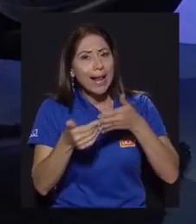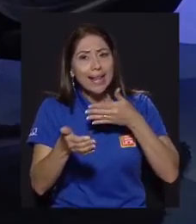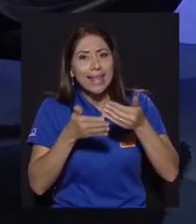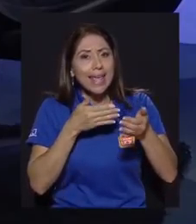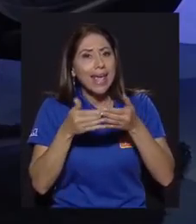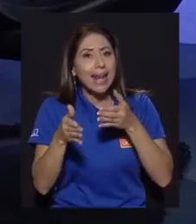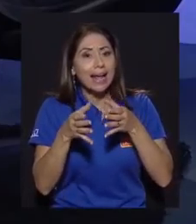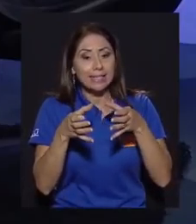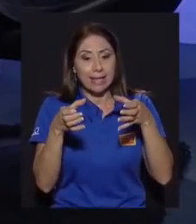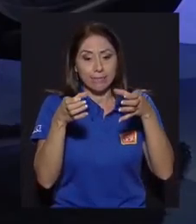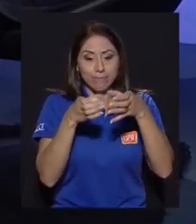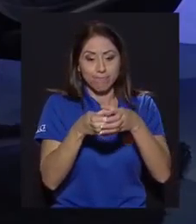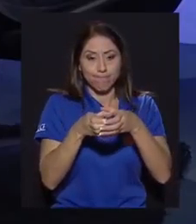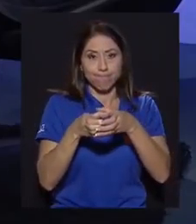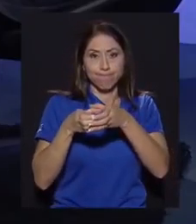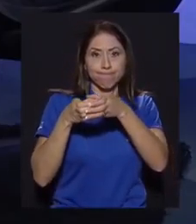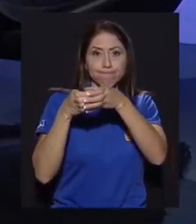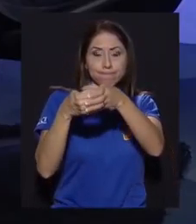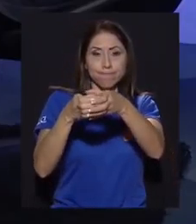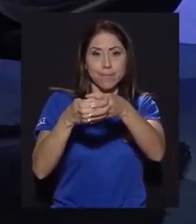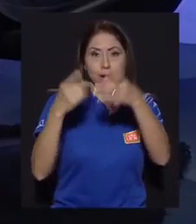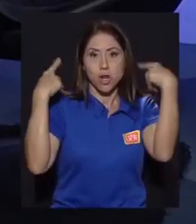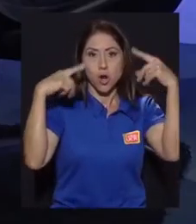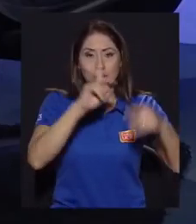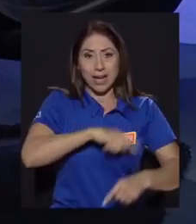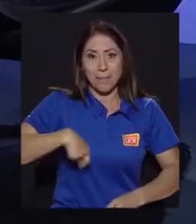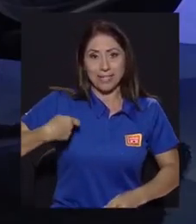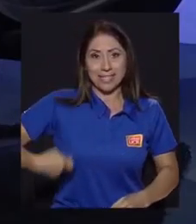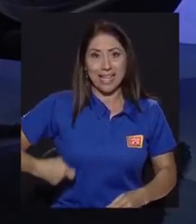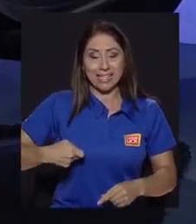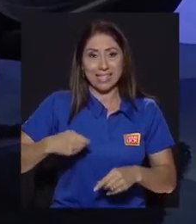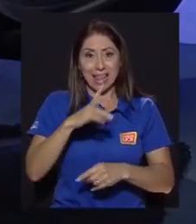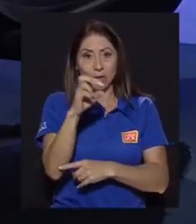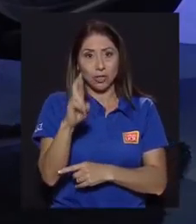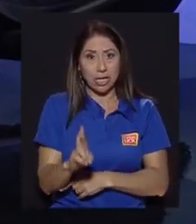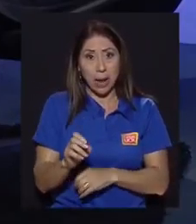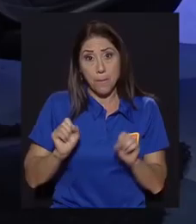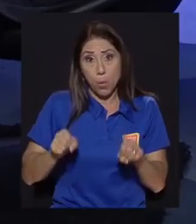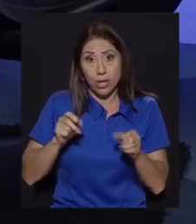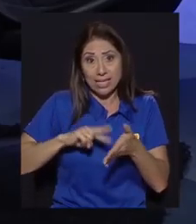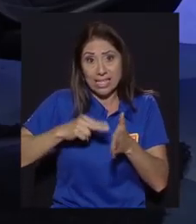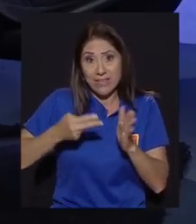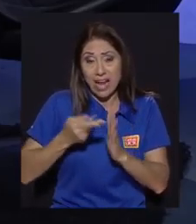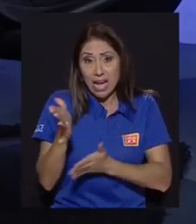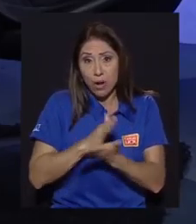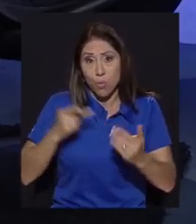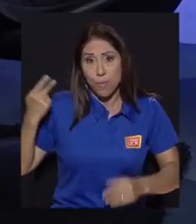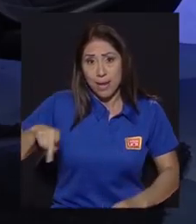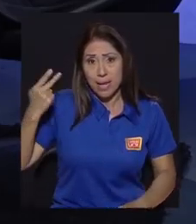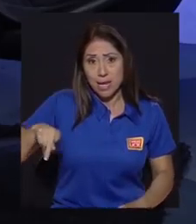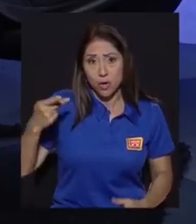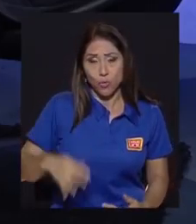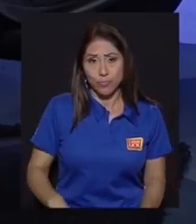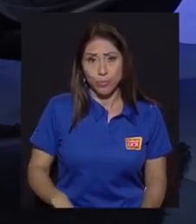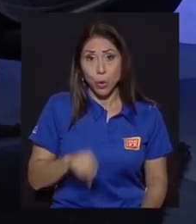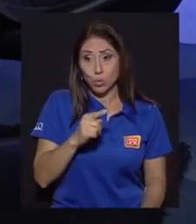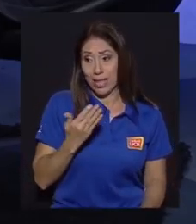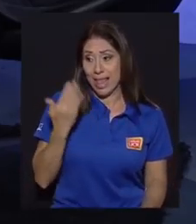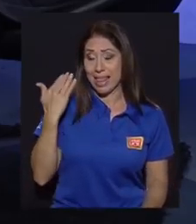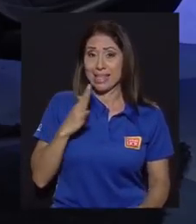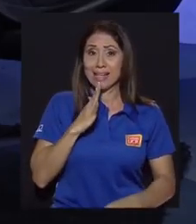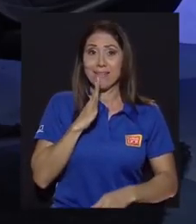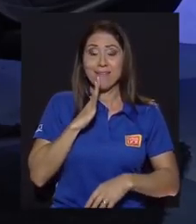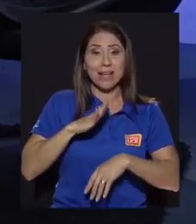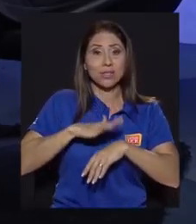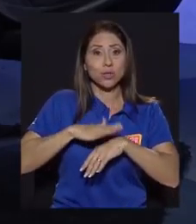actor que llegue a la presidencia de la república podría significar algún peligro si usted hablaba en el primer bloque sobre las